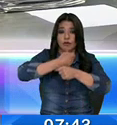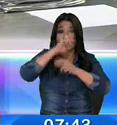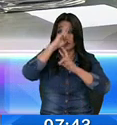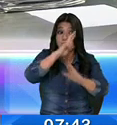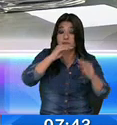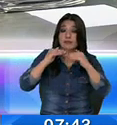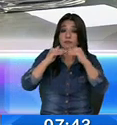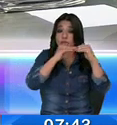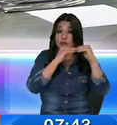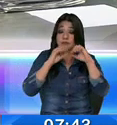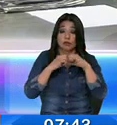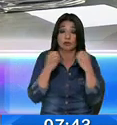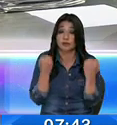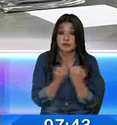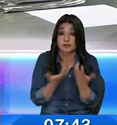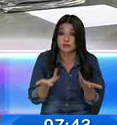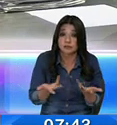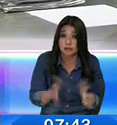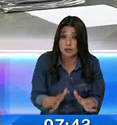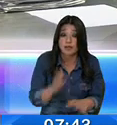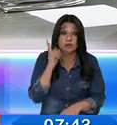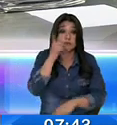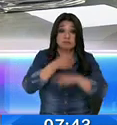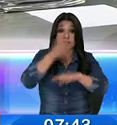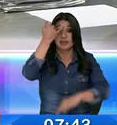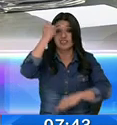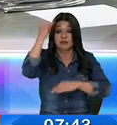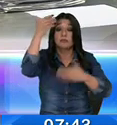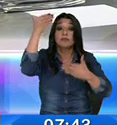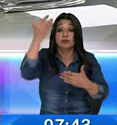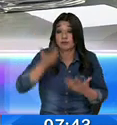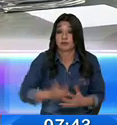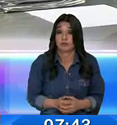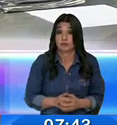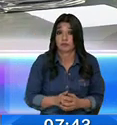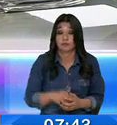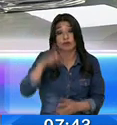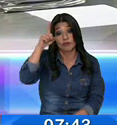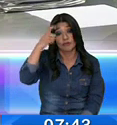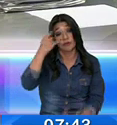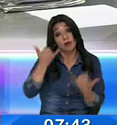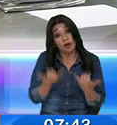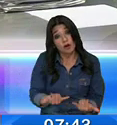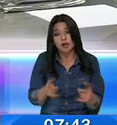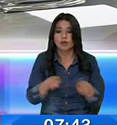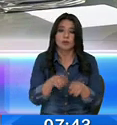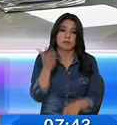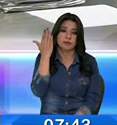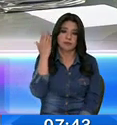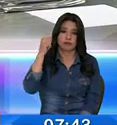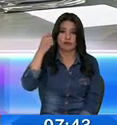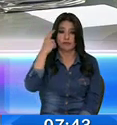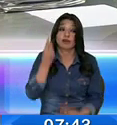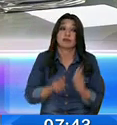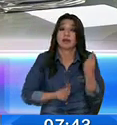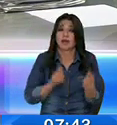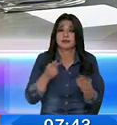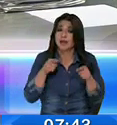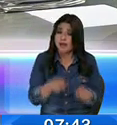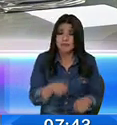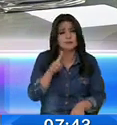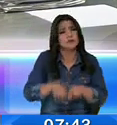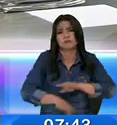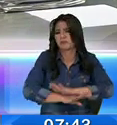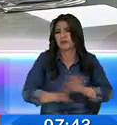y las organizaciones e interponiendo sus intereses políticos digo del gobierno actual como fue del gobierno anterior entonces así no se